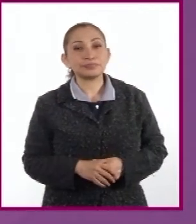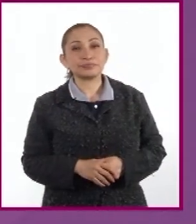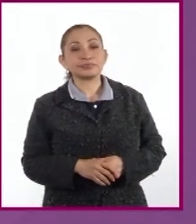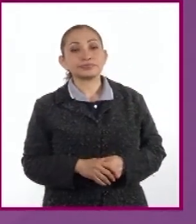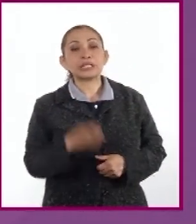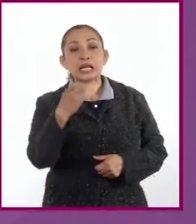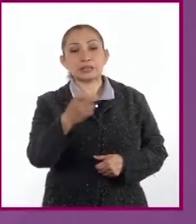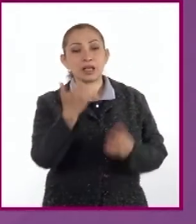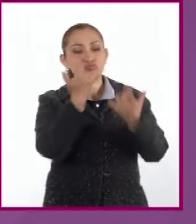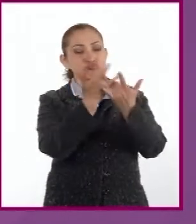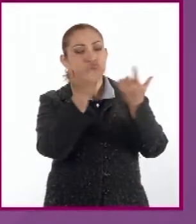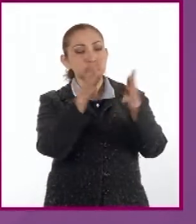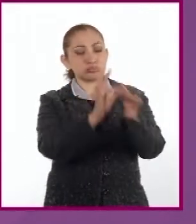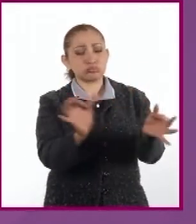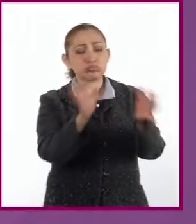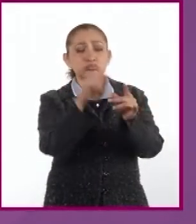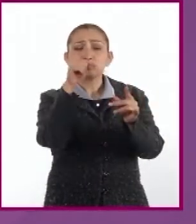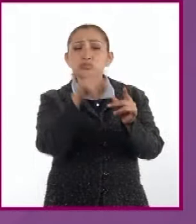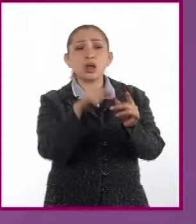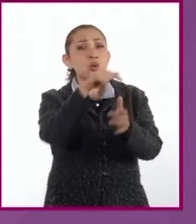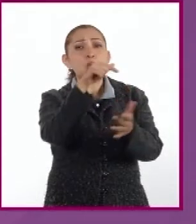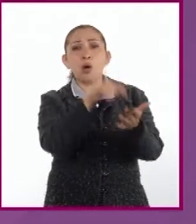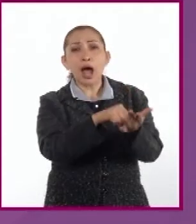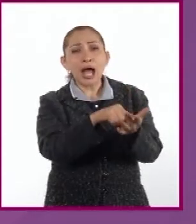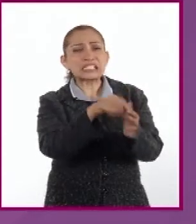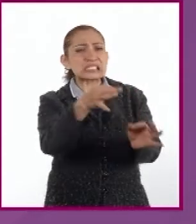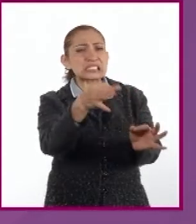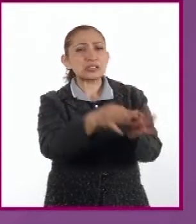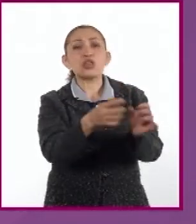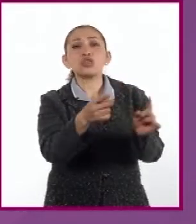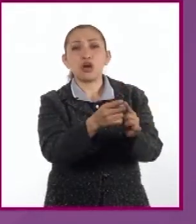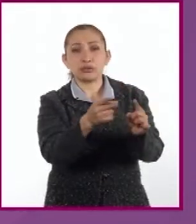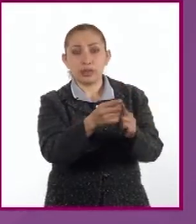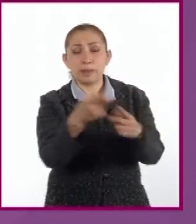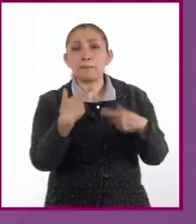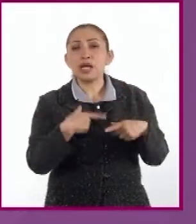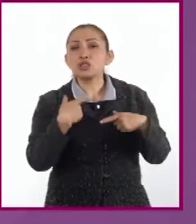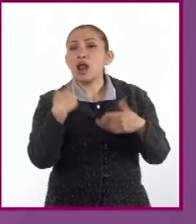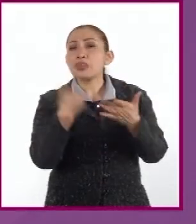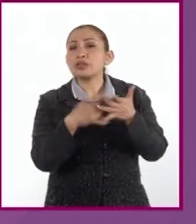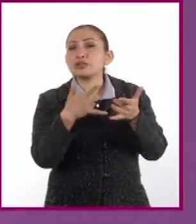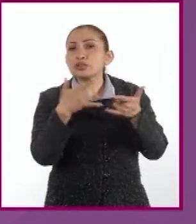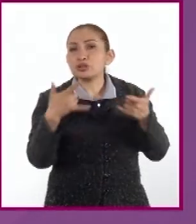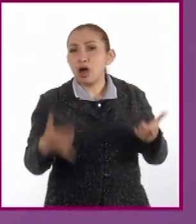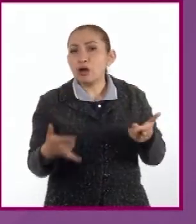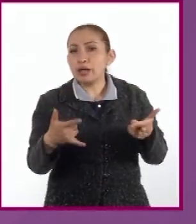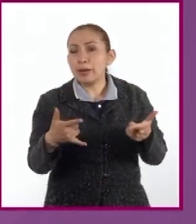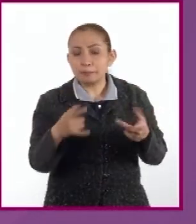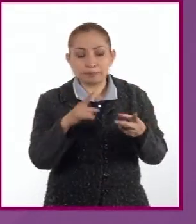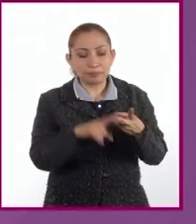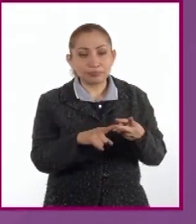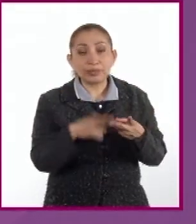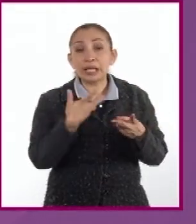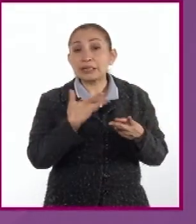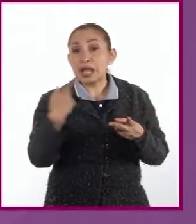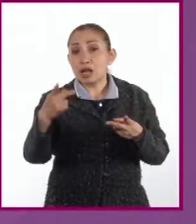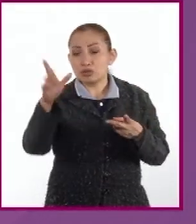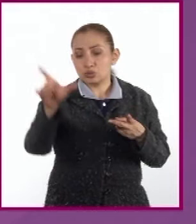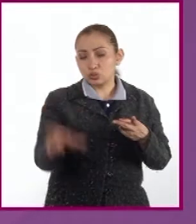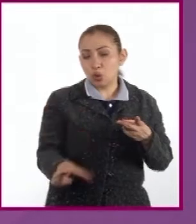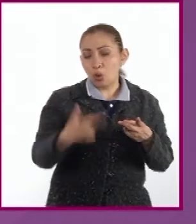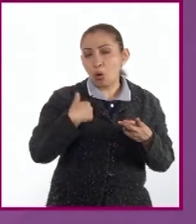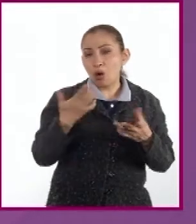Es una narración que indica el lugar con precisión. Los personajes son individuos determinados, tienen sus actos